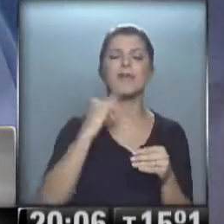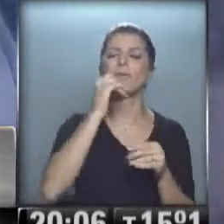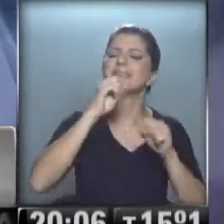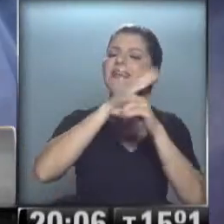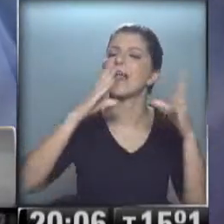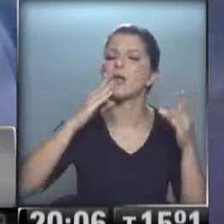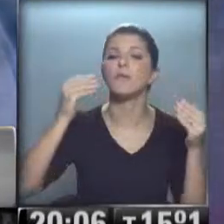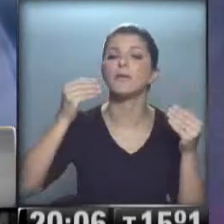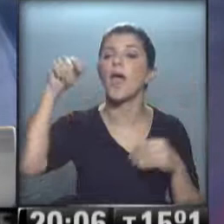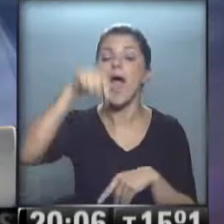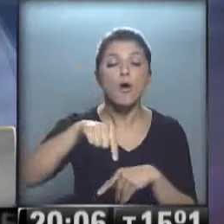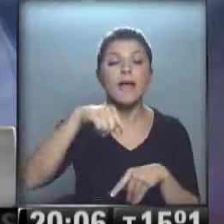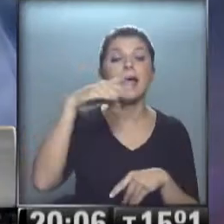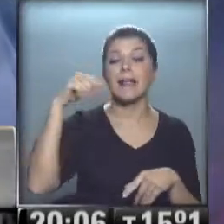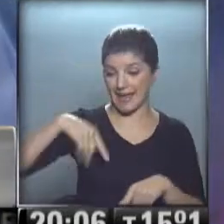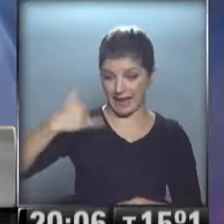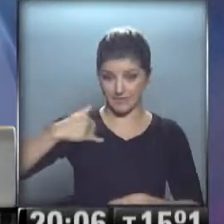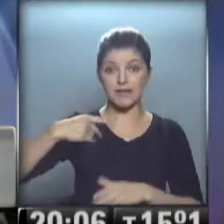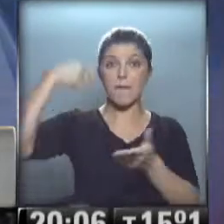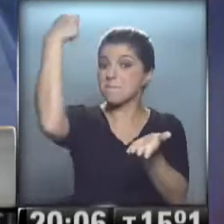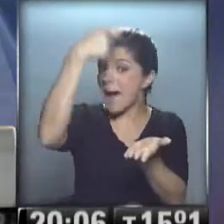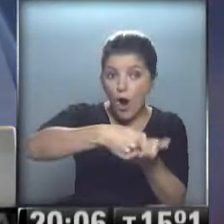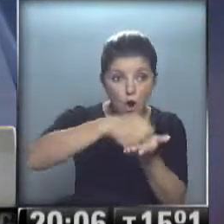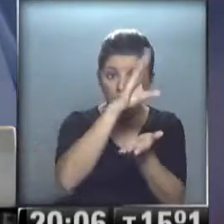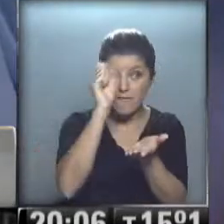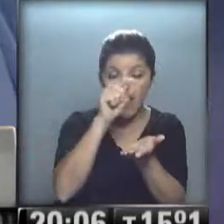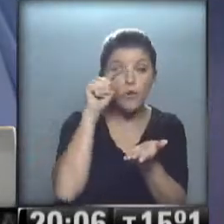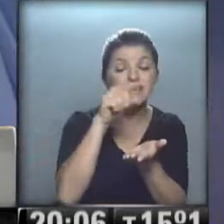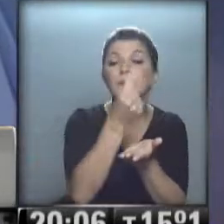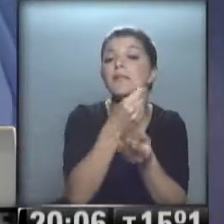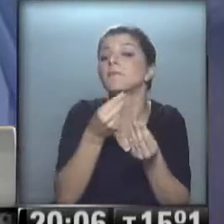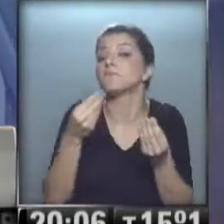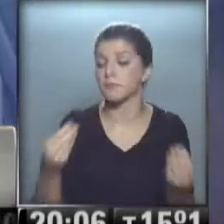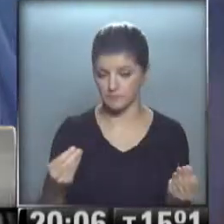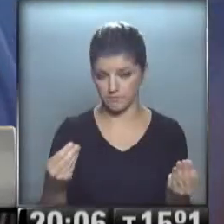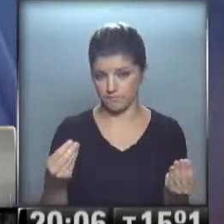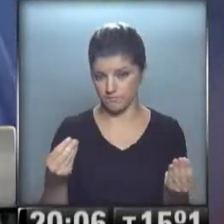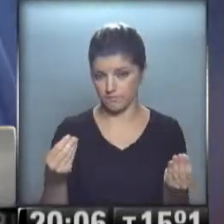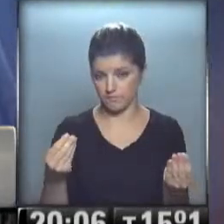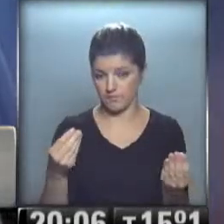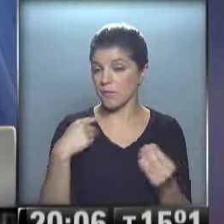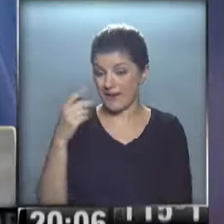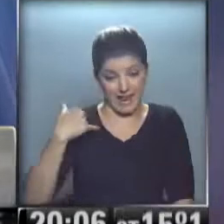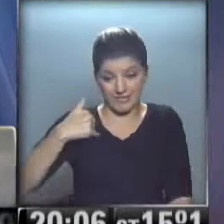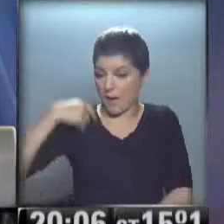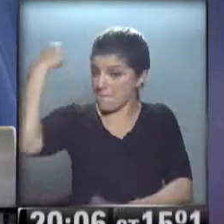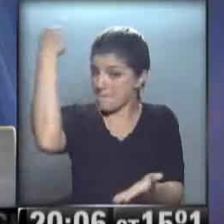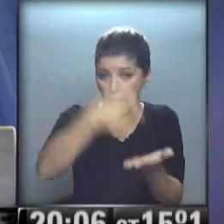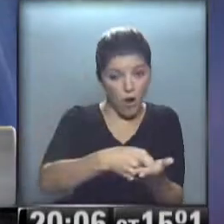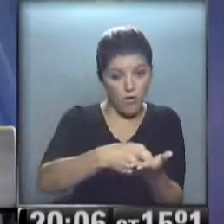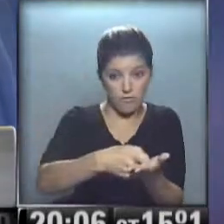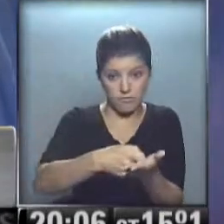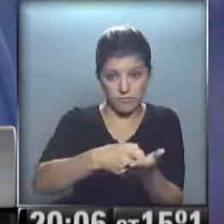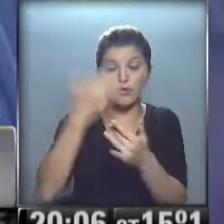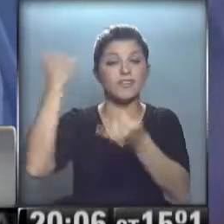qué tienen que hacer con el dinero que Argentina ya pagó. Argentina ya pagó el vencimiento de los